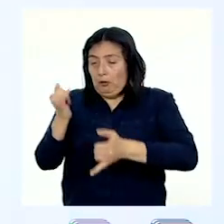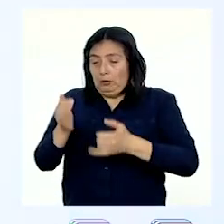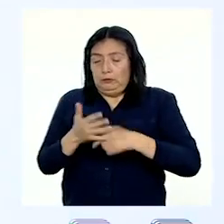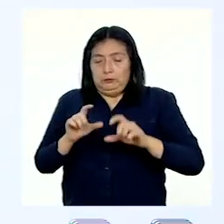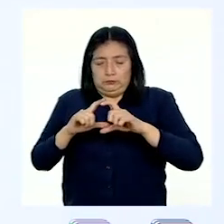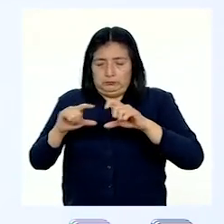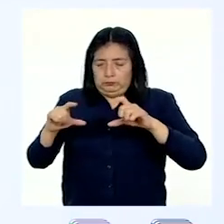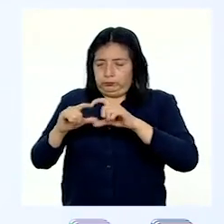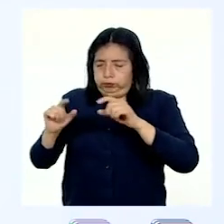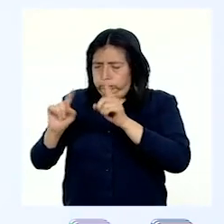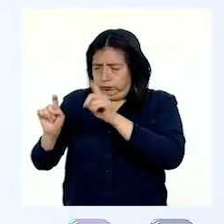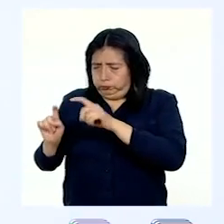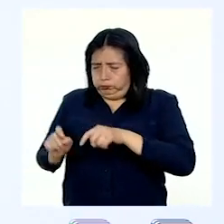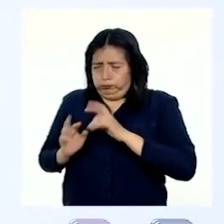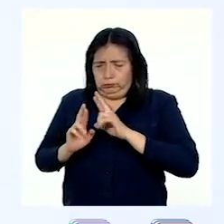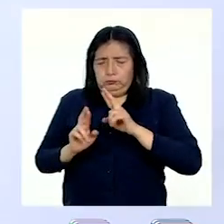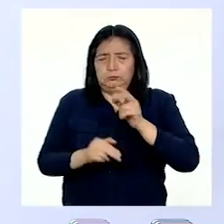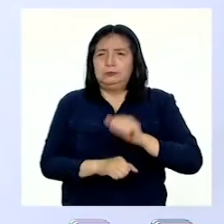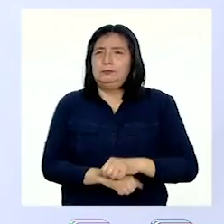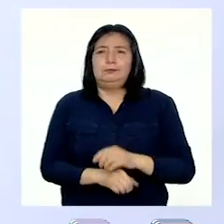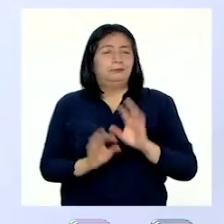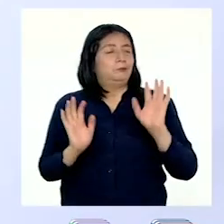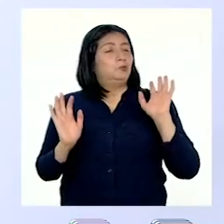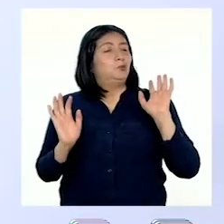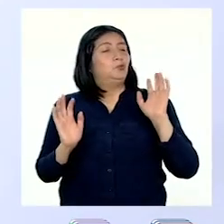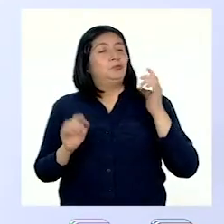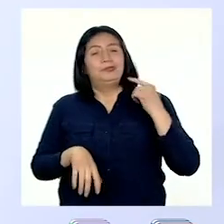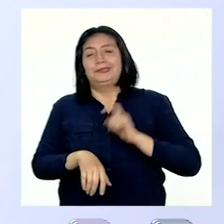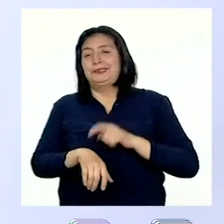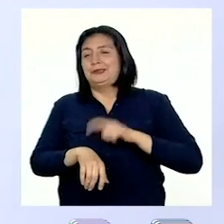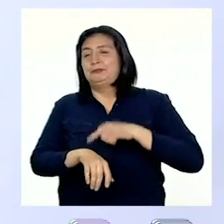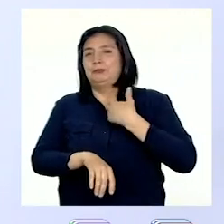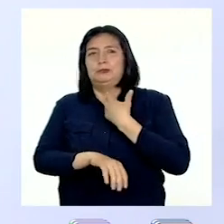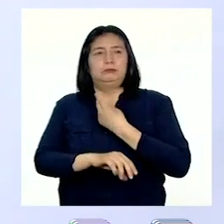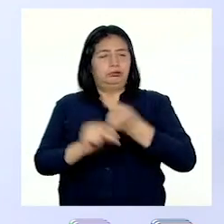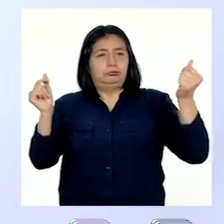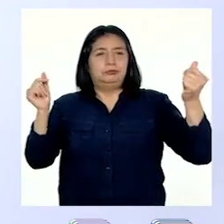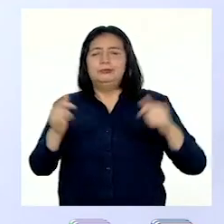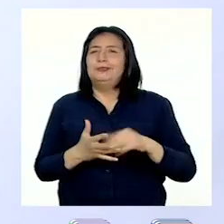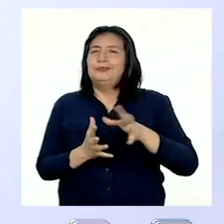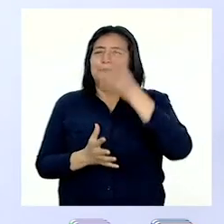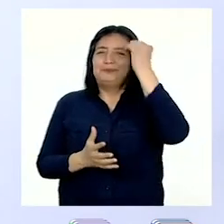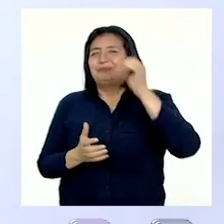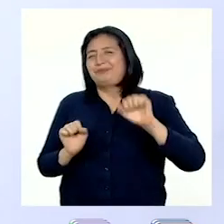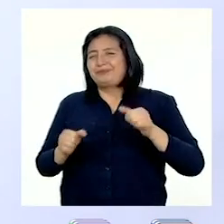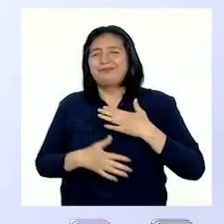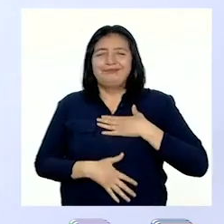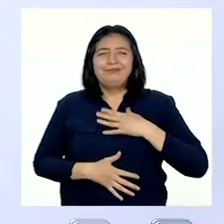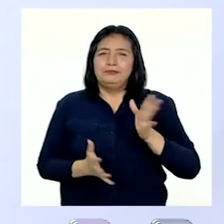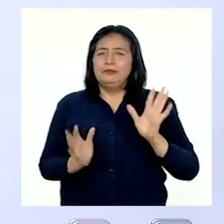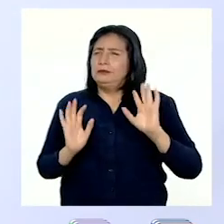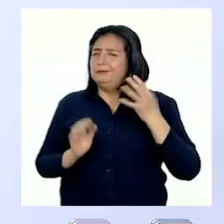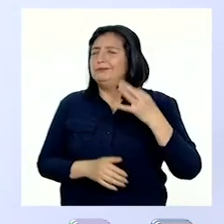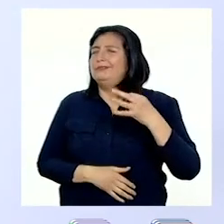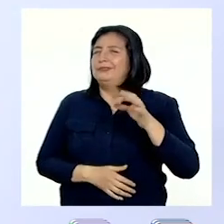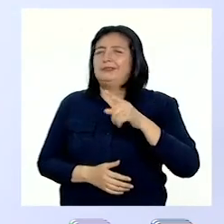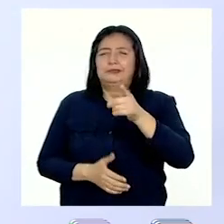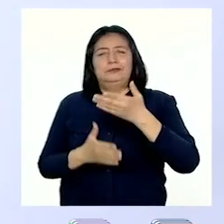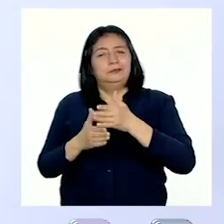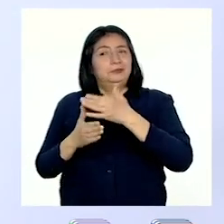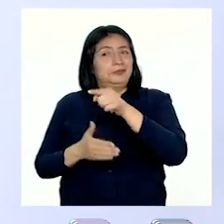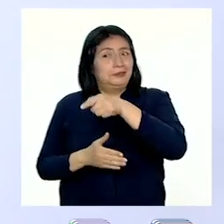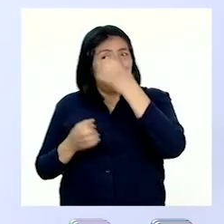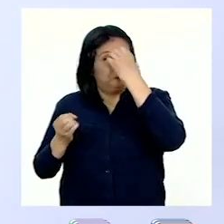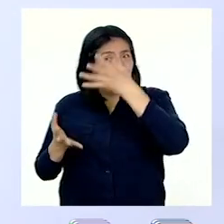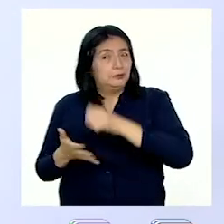nuestras tarjetas de preguntas y respuestas. ¡Uf! El tiempo pasa volando cuando aprendemos mientras nos divertimos. Como siempre, compartan